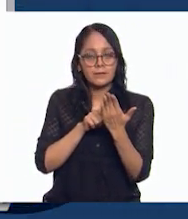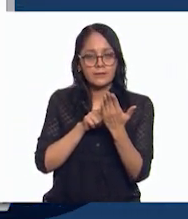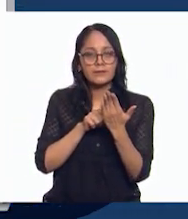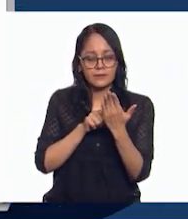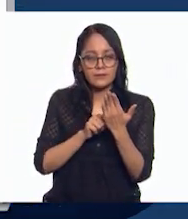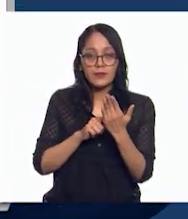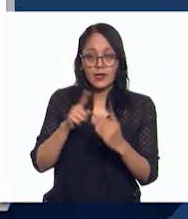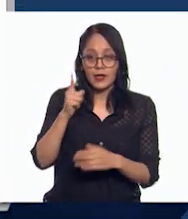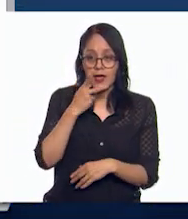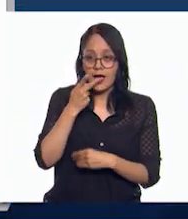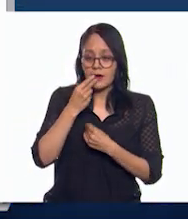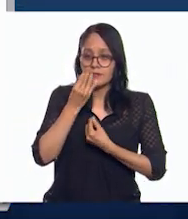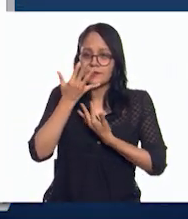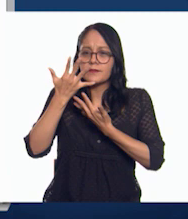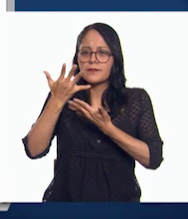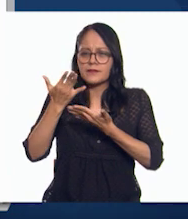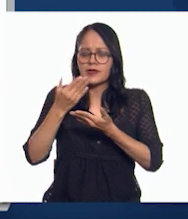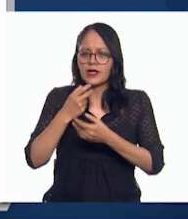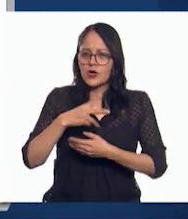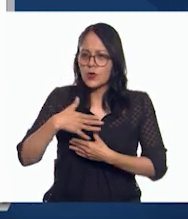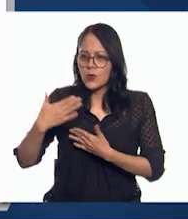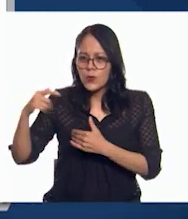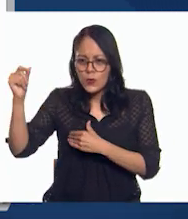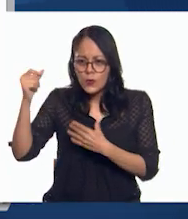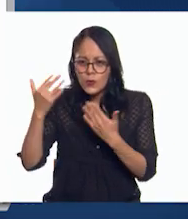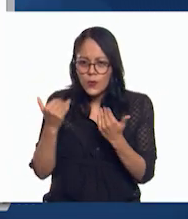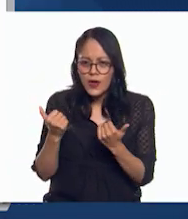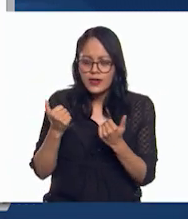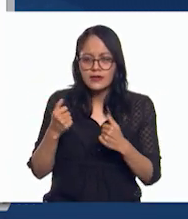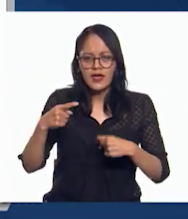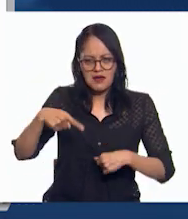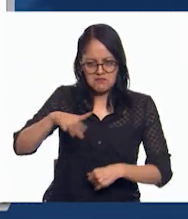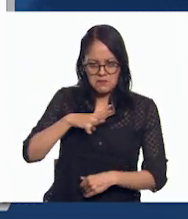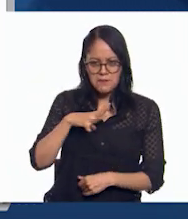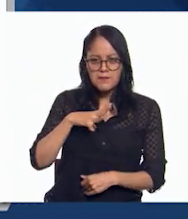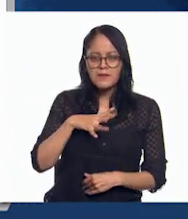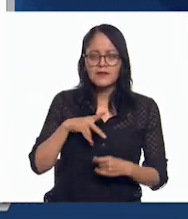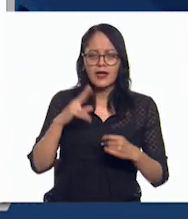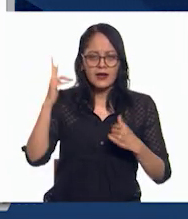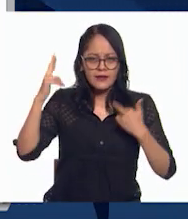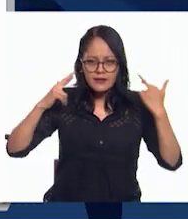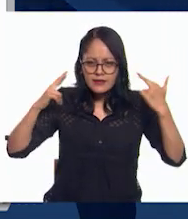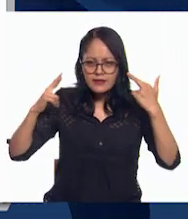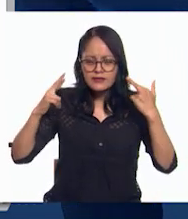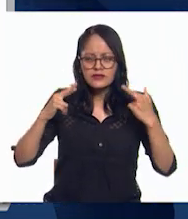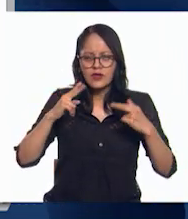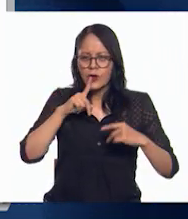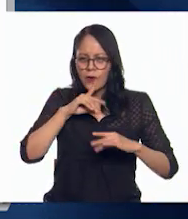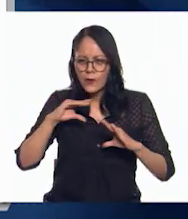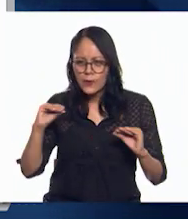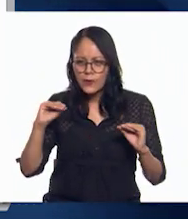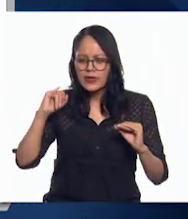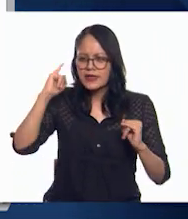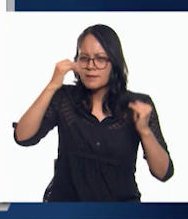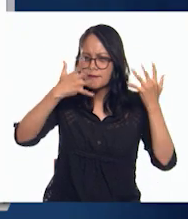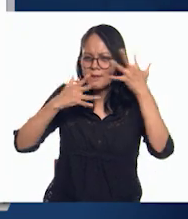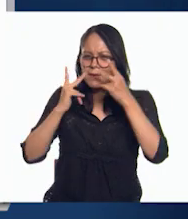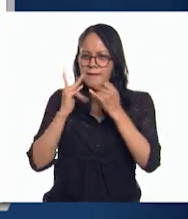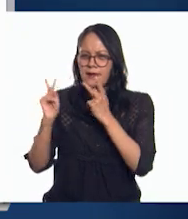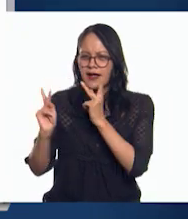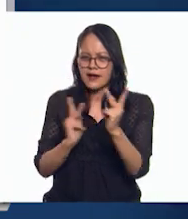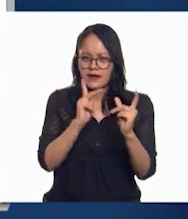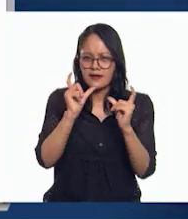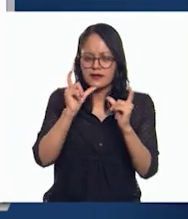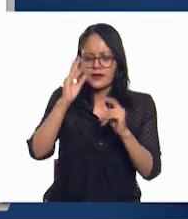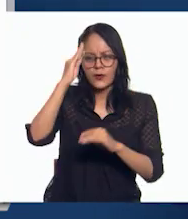es ausencia y presencia simultánea de silencios, sonidos, ritmos, palabras e imágenes, del olvido y